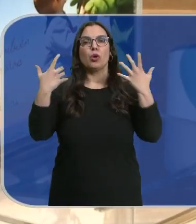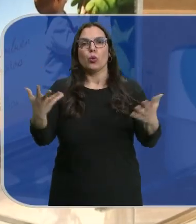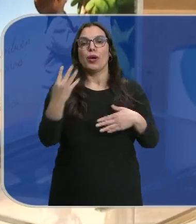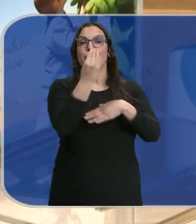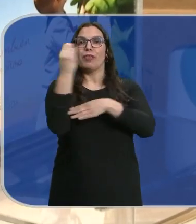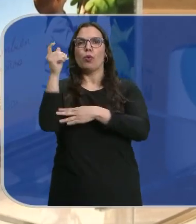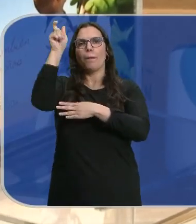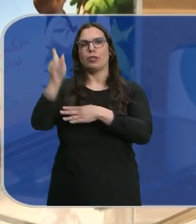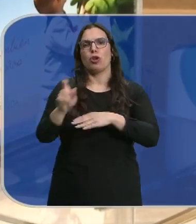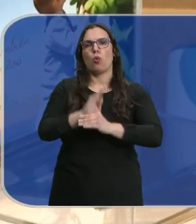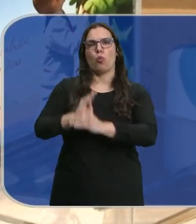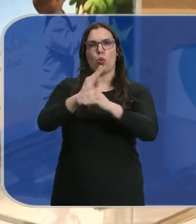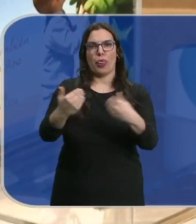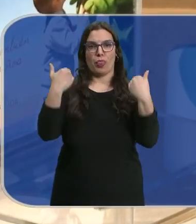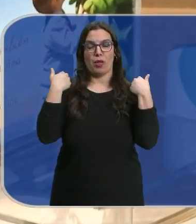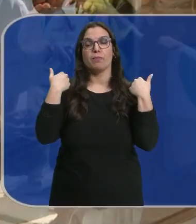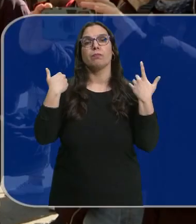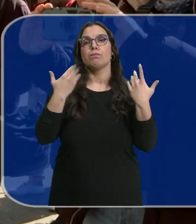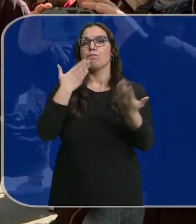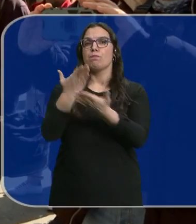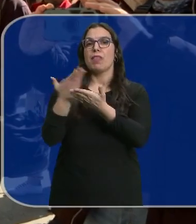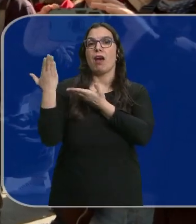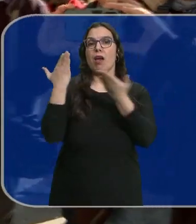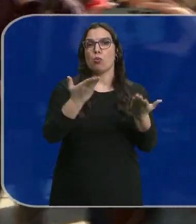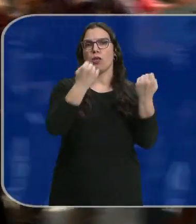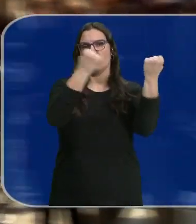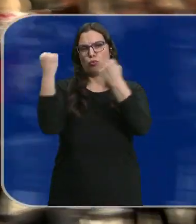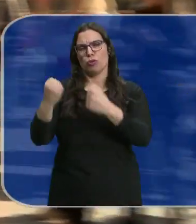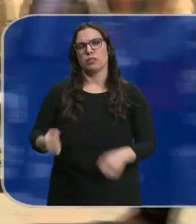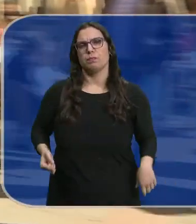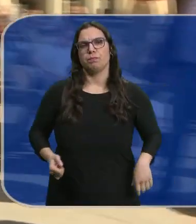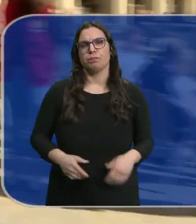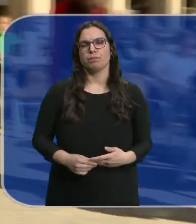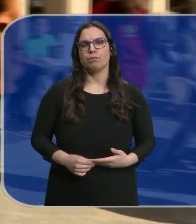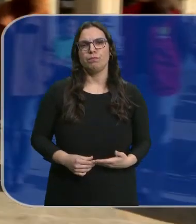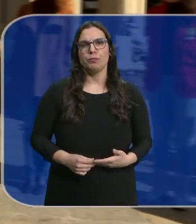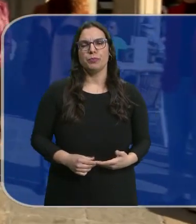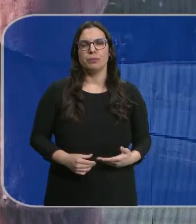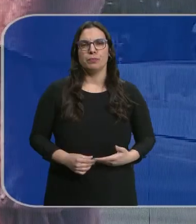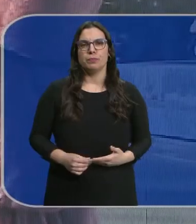los cuidadores. Han reclamado ayudas a las instituciones.